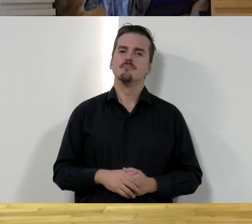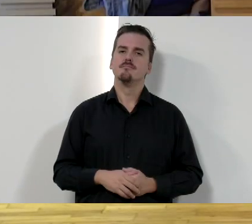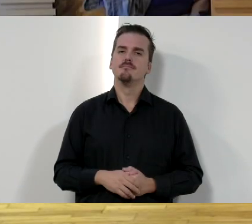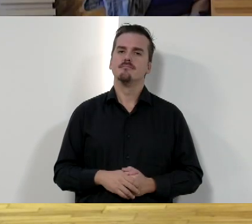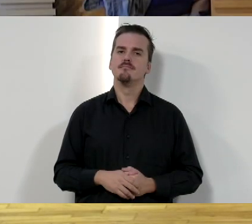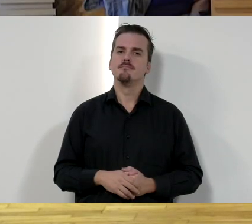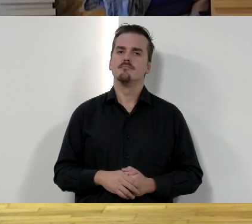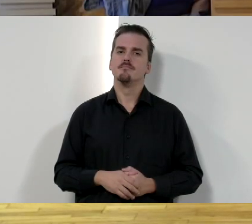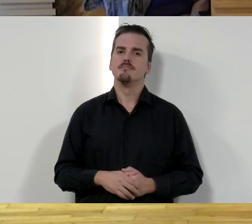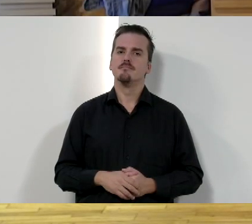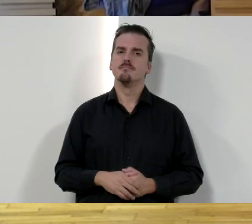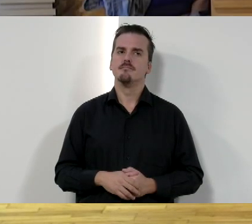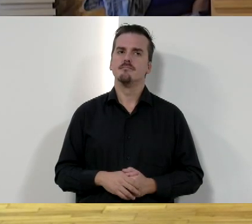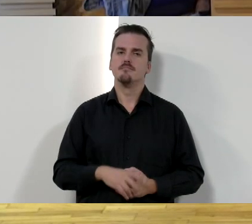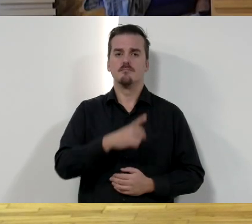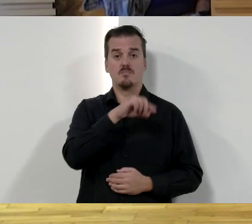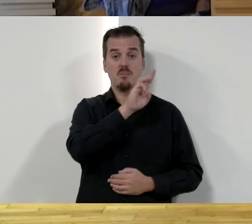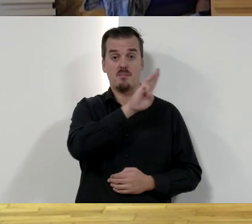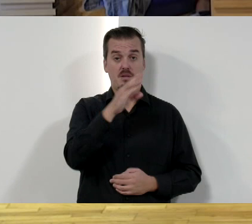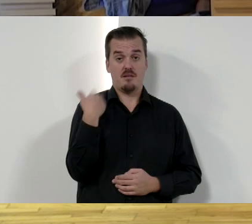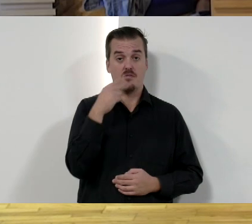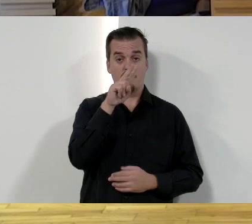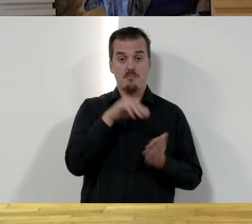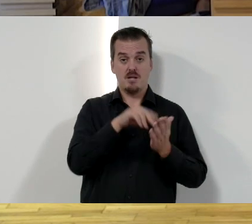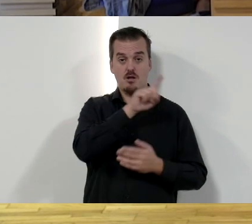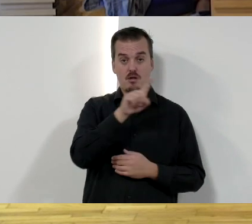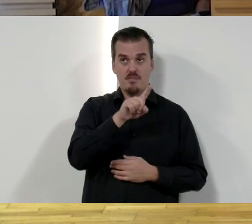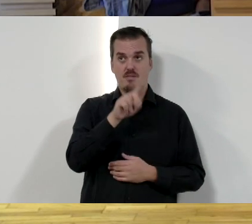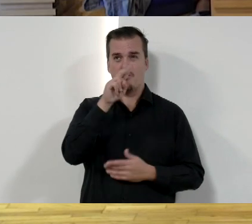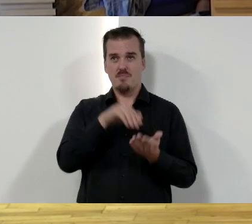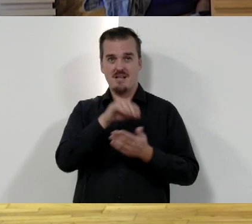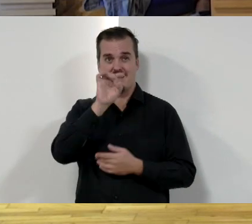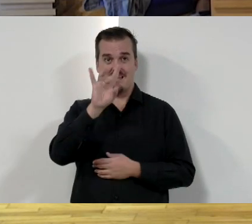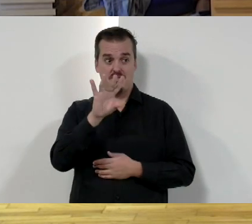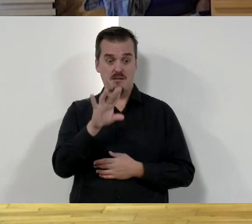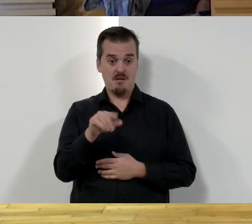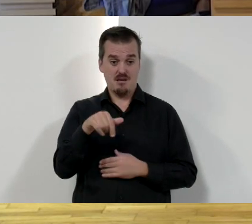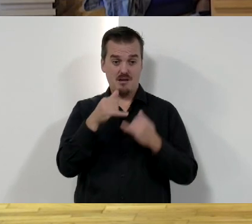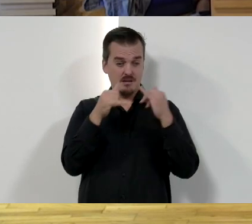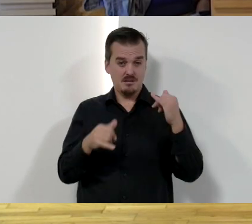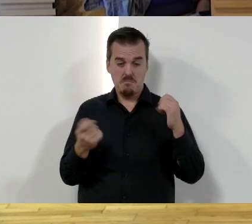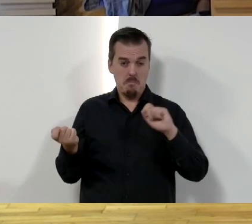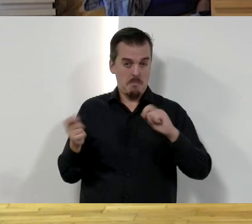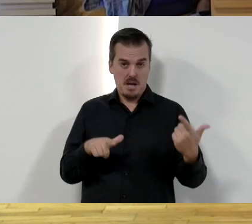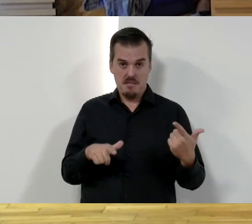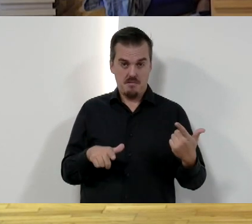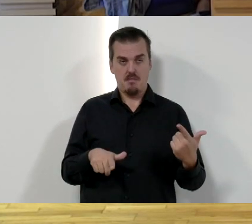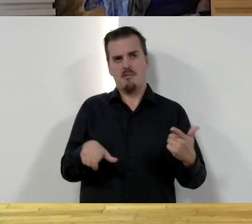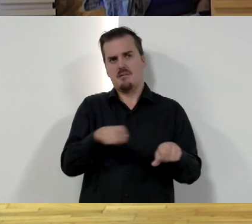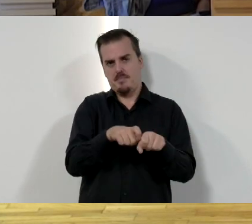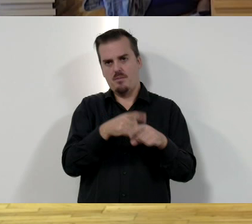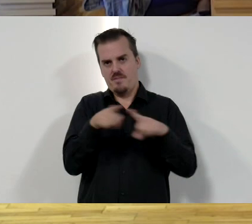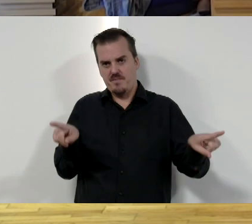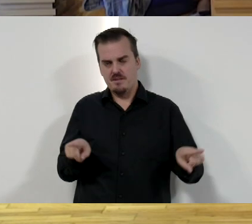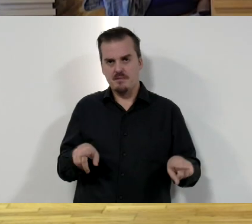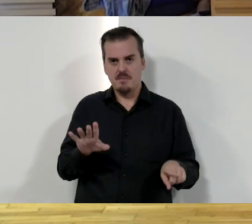¿Y qué hizo el Partido Popular en el 2011 al 2015 con una crisis parecida, de distinta naturaleza, pero que